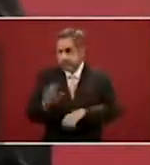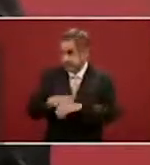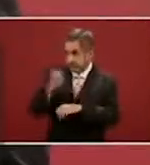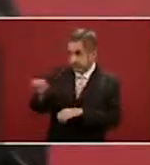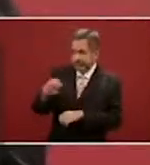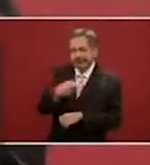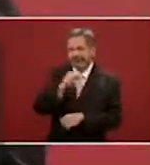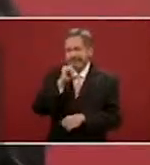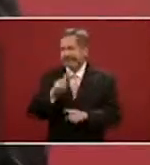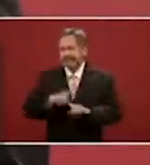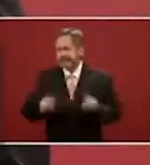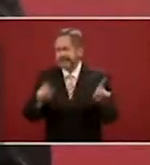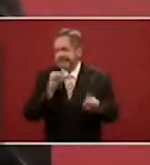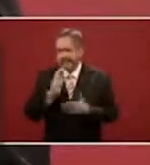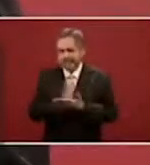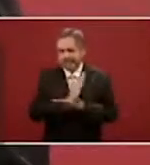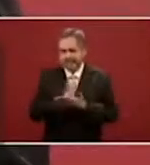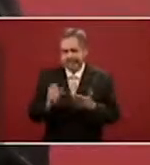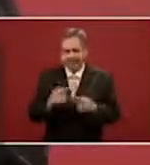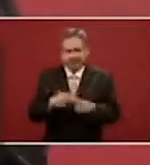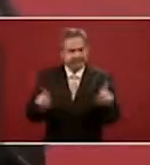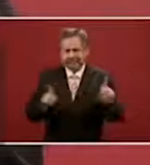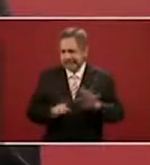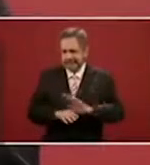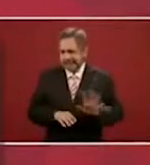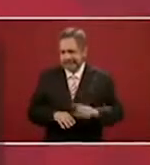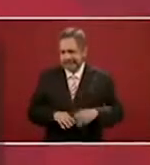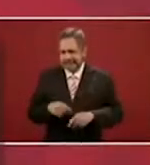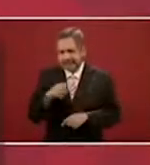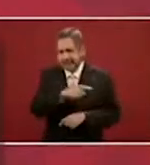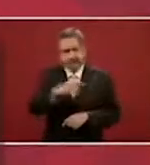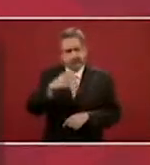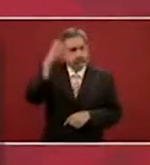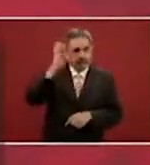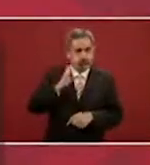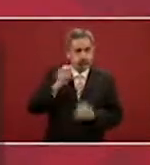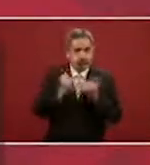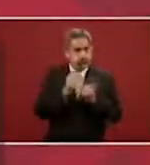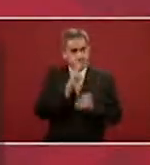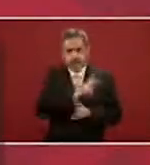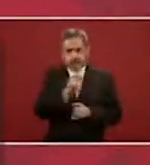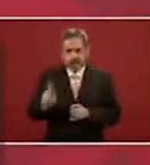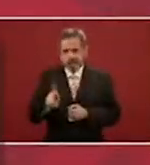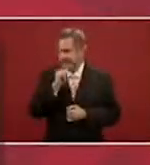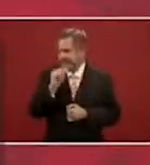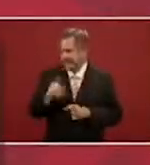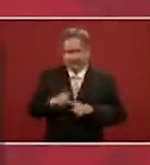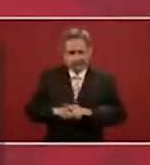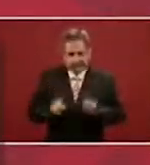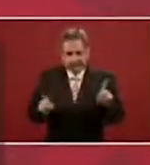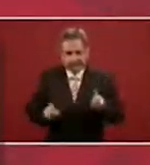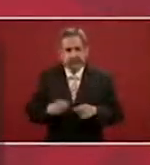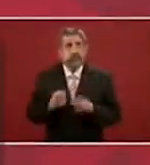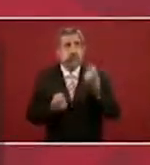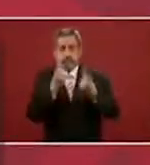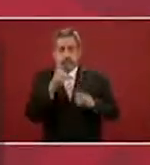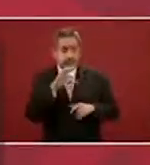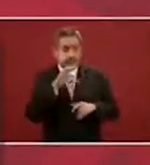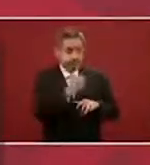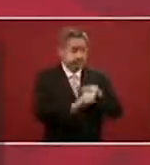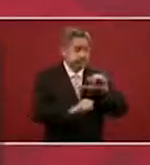No tiene nada que ver con lo de Culiacán. Es una cosa distinta. Han habido detenciones